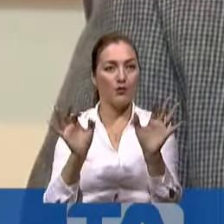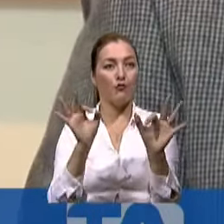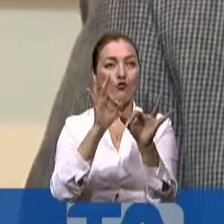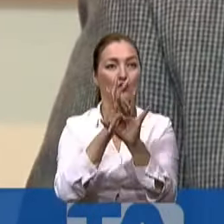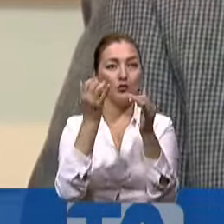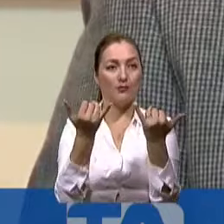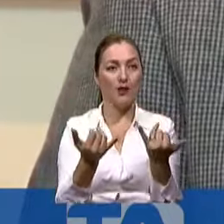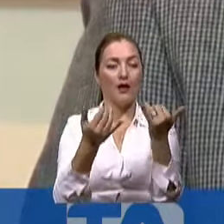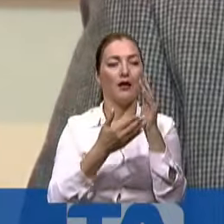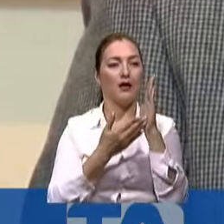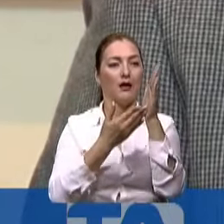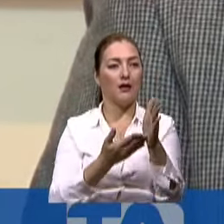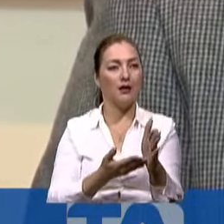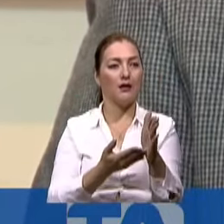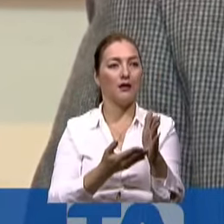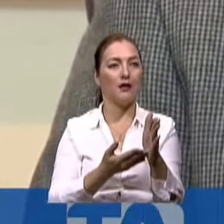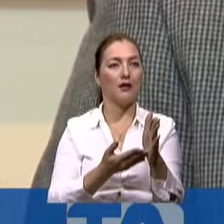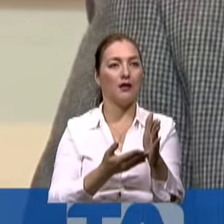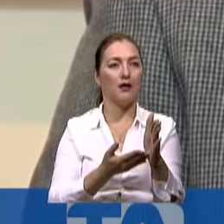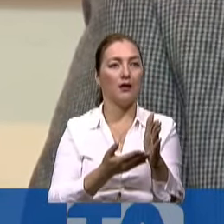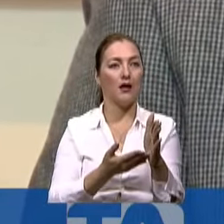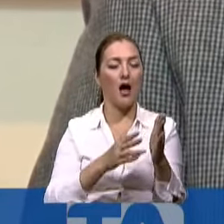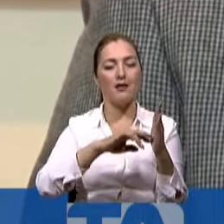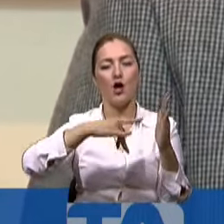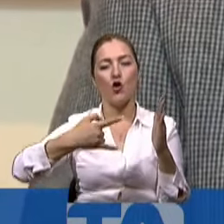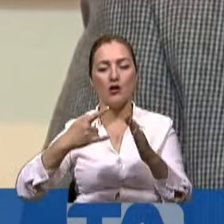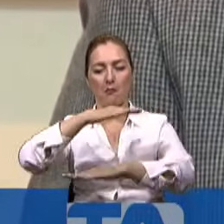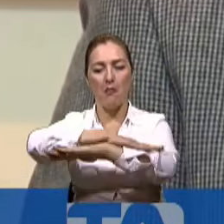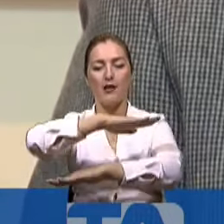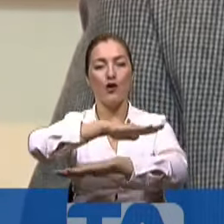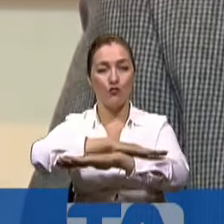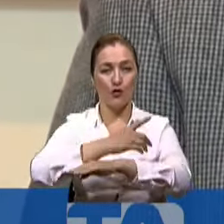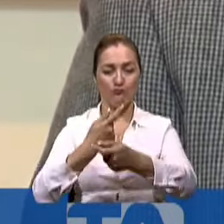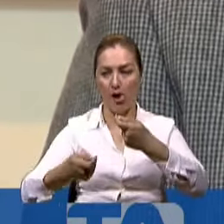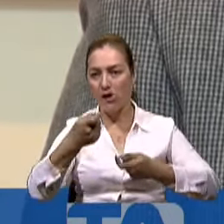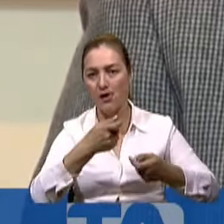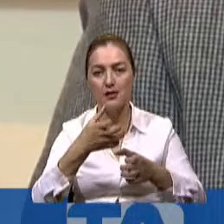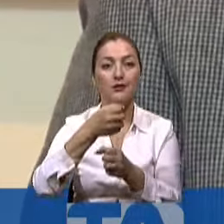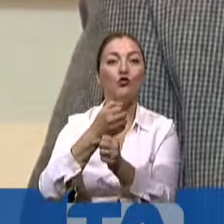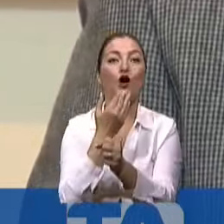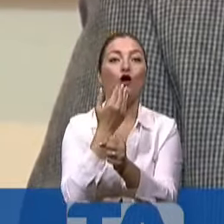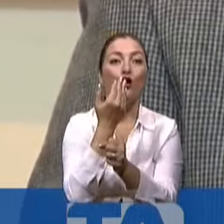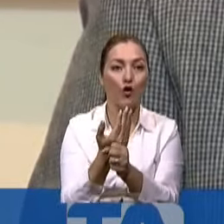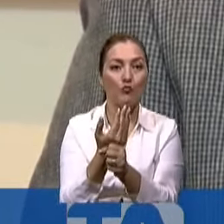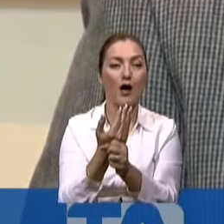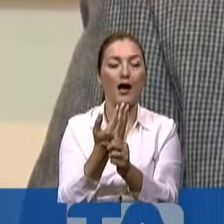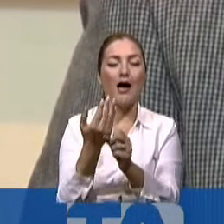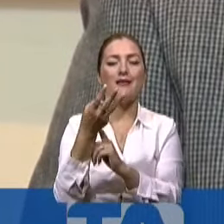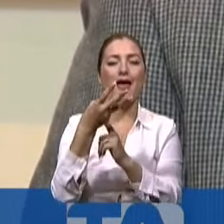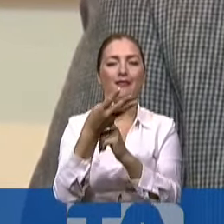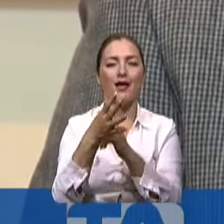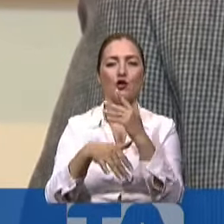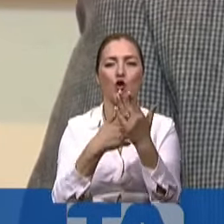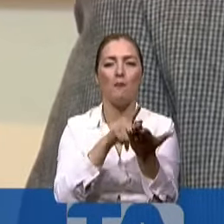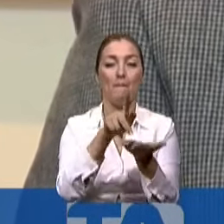el día de hoy, como es la tecnología, las plataformas digitales, el e-commerce, el buscar seguridad a través de la digitalización de